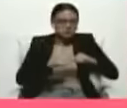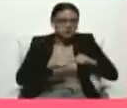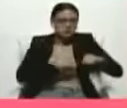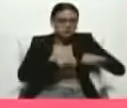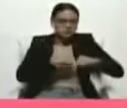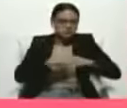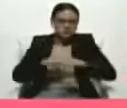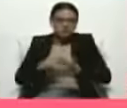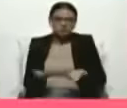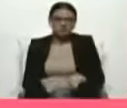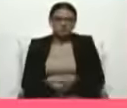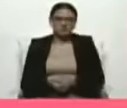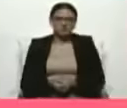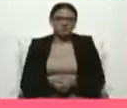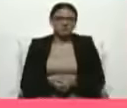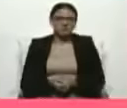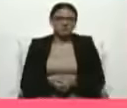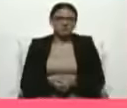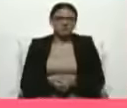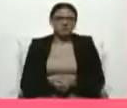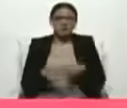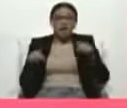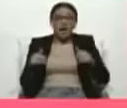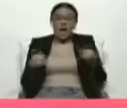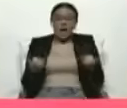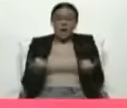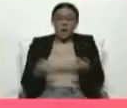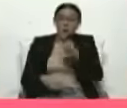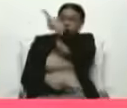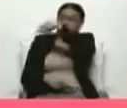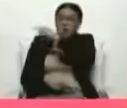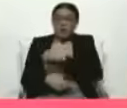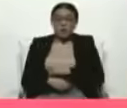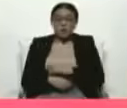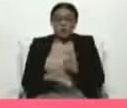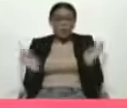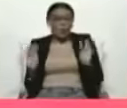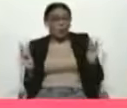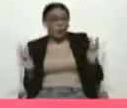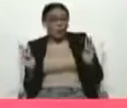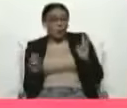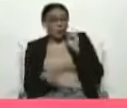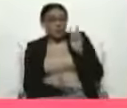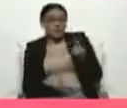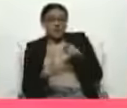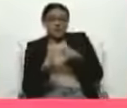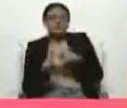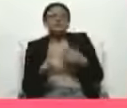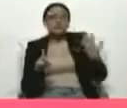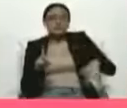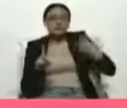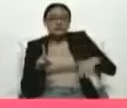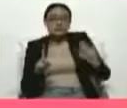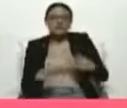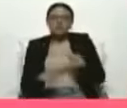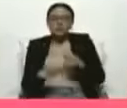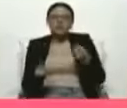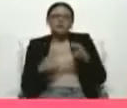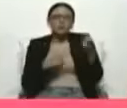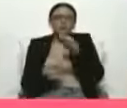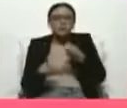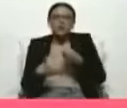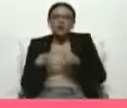chocaron. Hoy lo ven con más cuidado. Eso los hace a ellos más peligrosos, ¿eh? Porque antes ellos